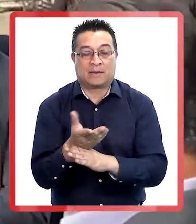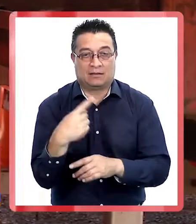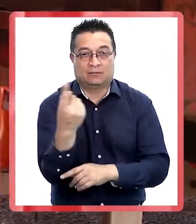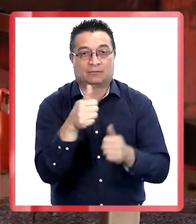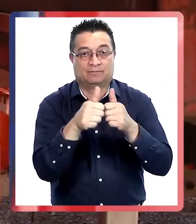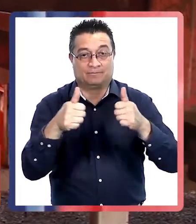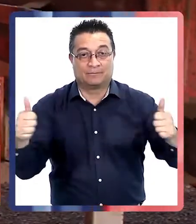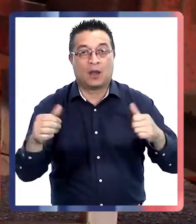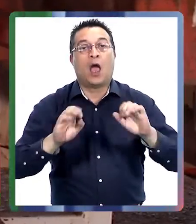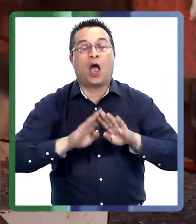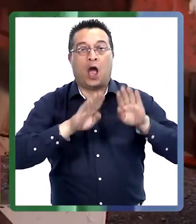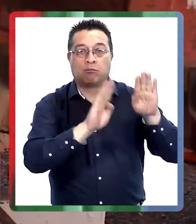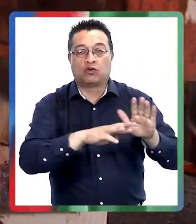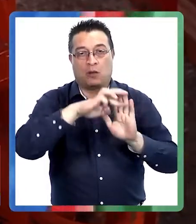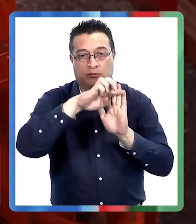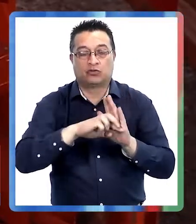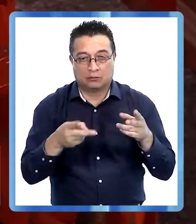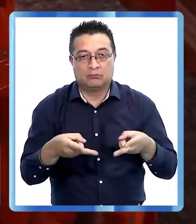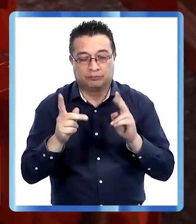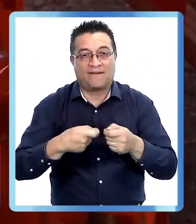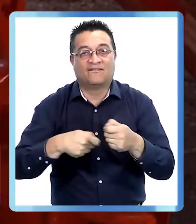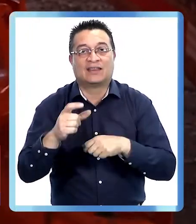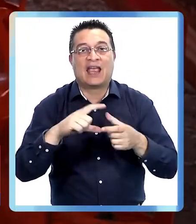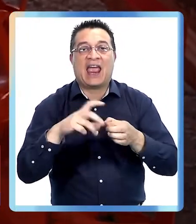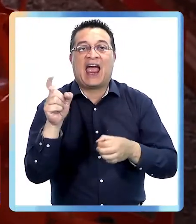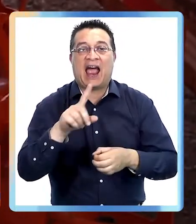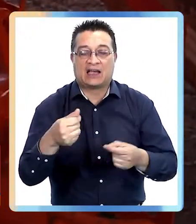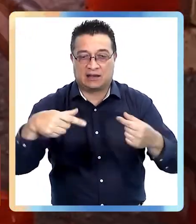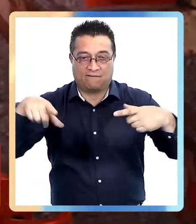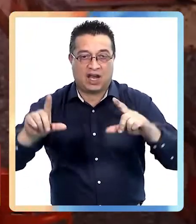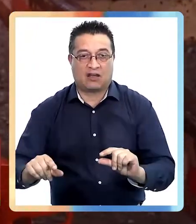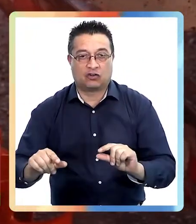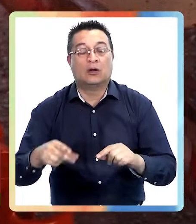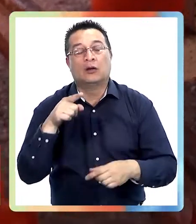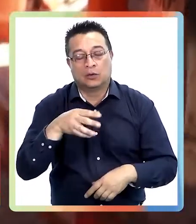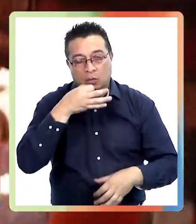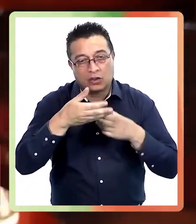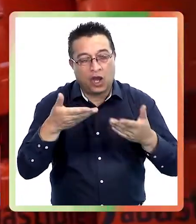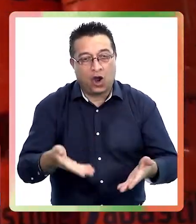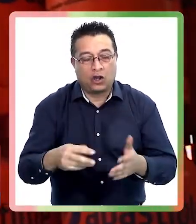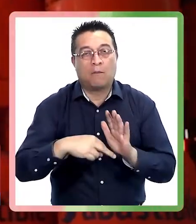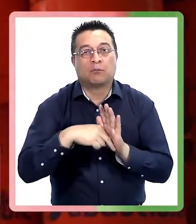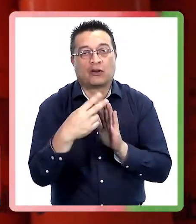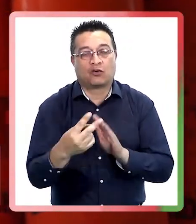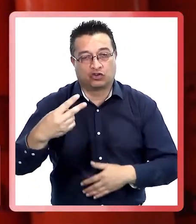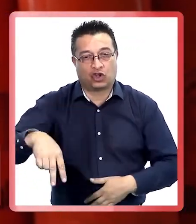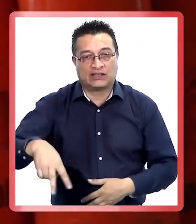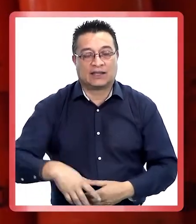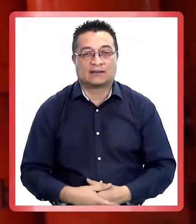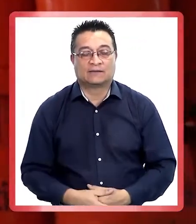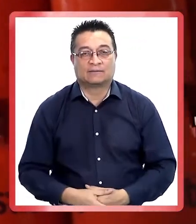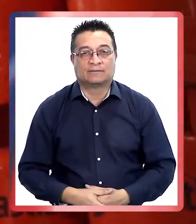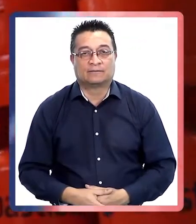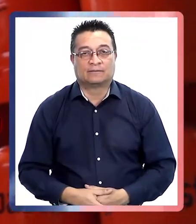a los parlamentarios que apoyen el proyecto que permite vender gas licuado a precio justo. Esto y más, hoy en Portavoz